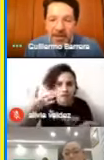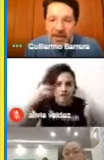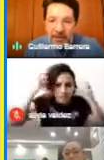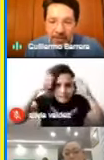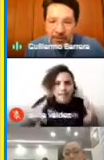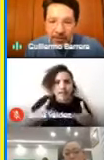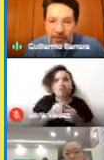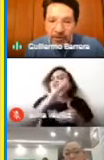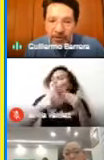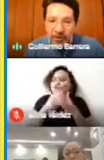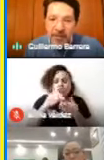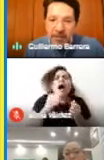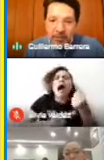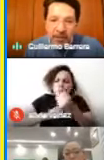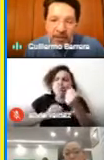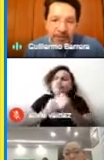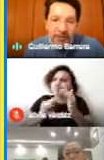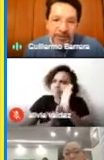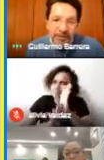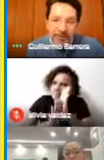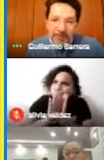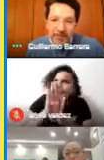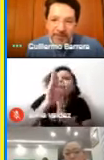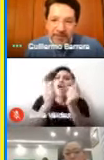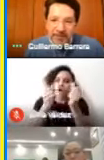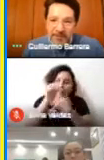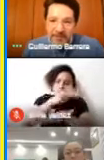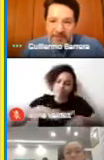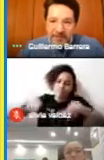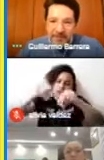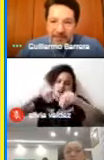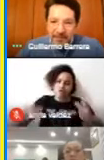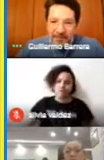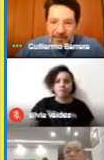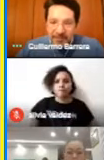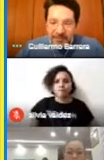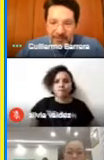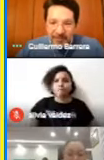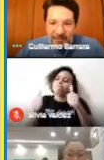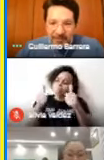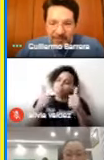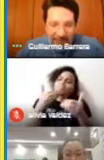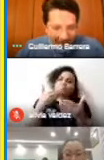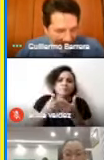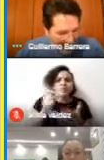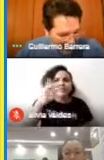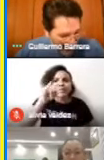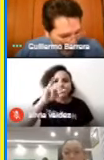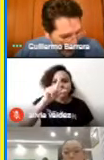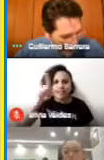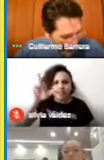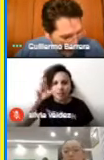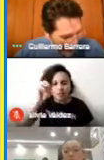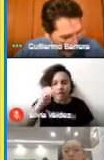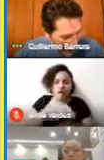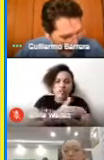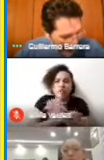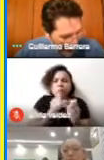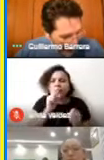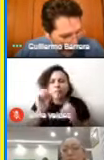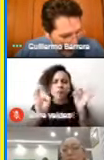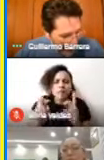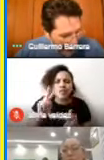esto contribuye al desarrollo económico de un territorio. Bueno, Guillermo, mientras preparamos la segunda pregunta, no sé si